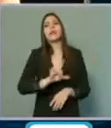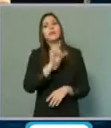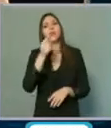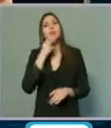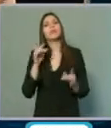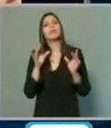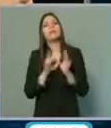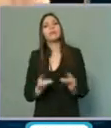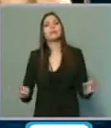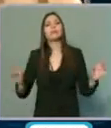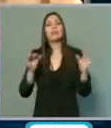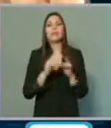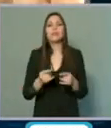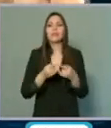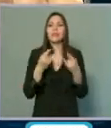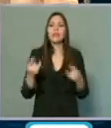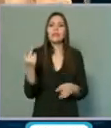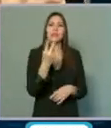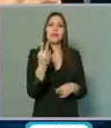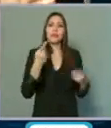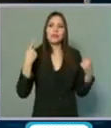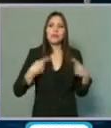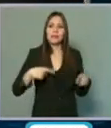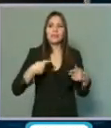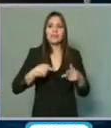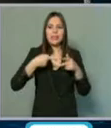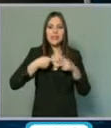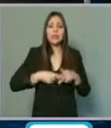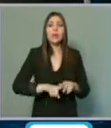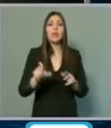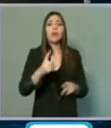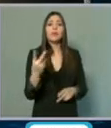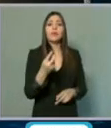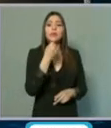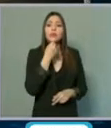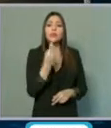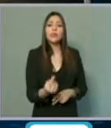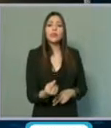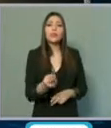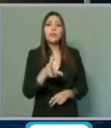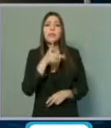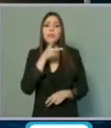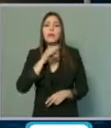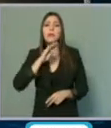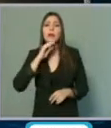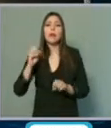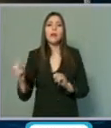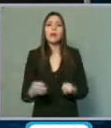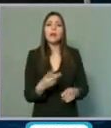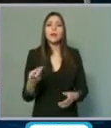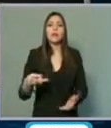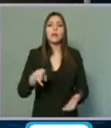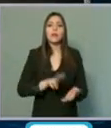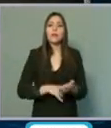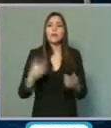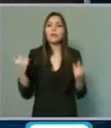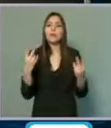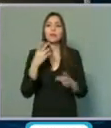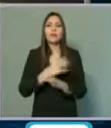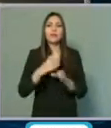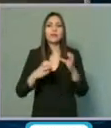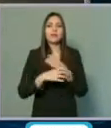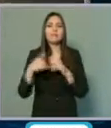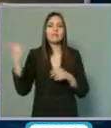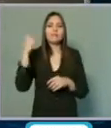historia. La historia de estos dos personajes parte desde que son niños y se quedan huérfanos por una tragedia doble que les pasa a los dos. Wow.